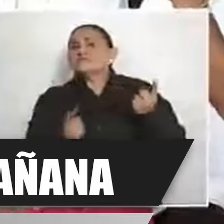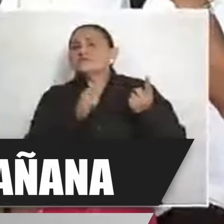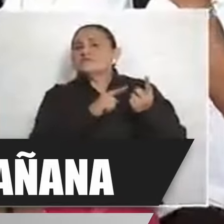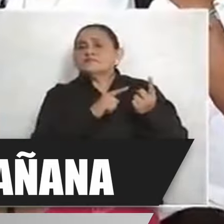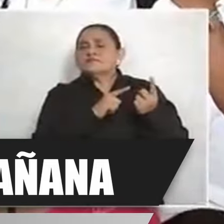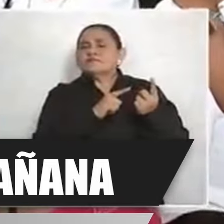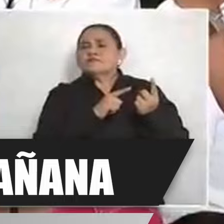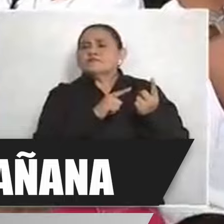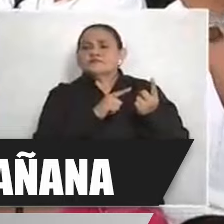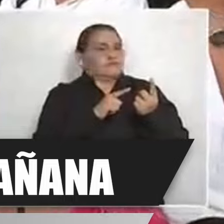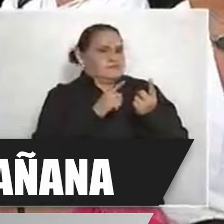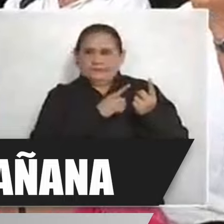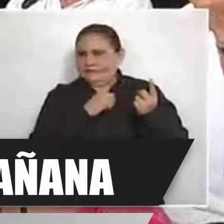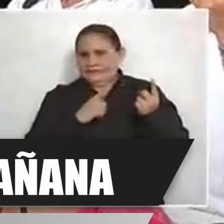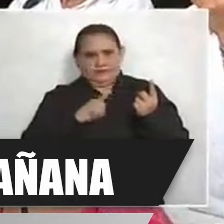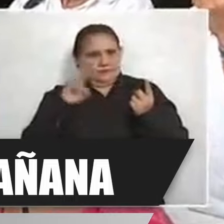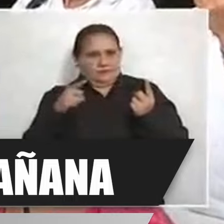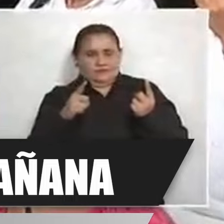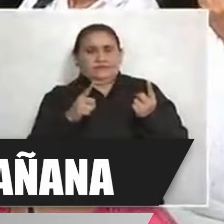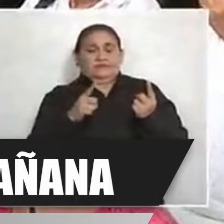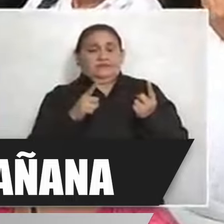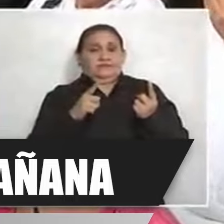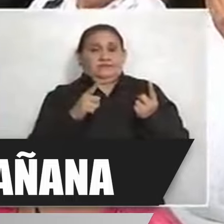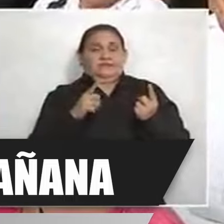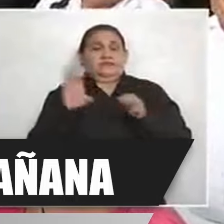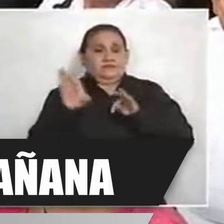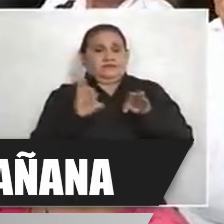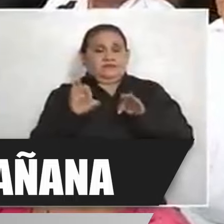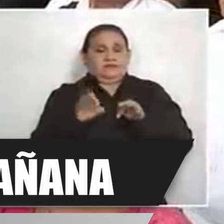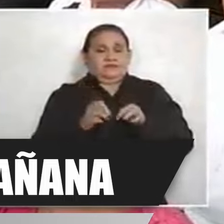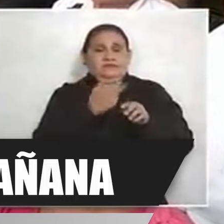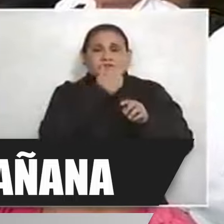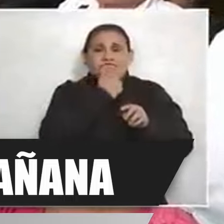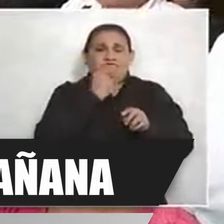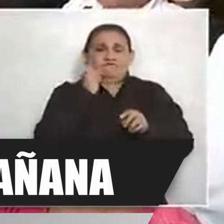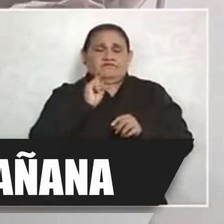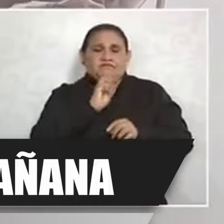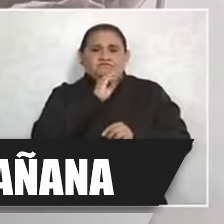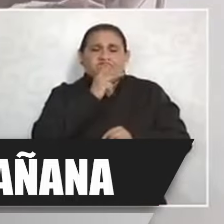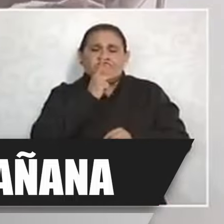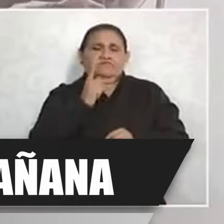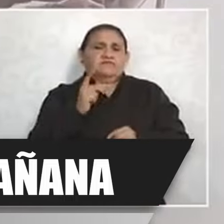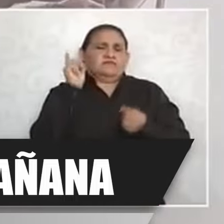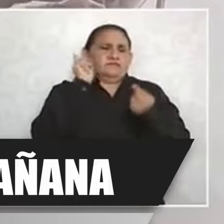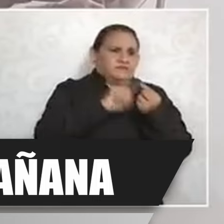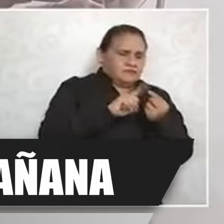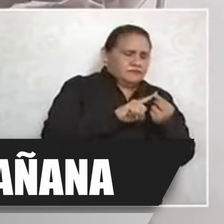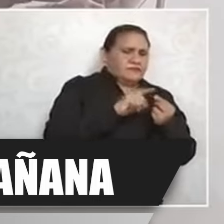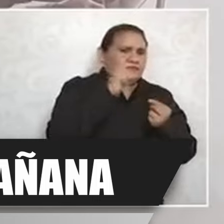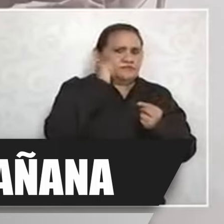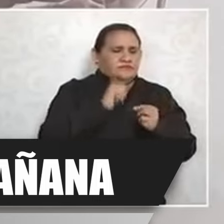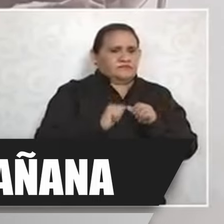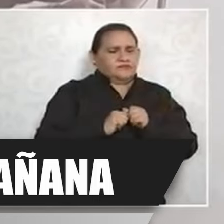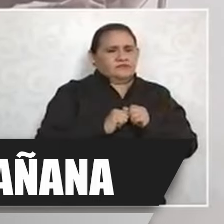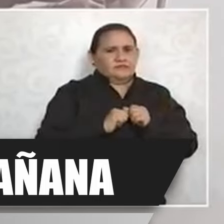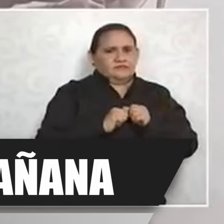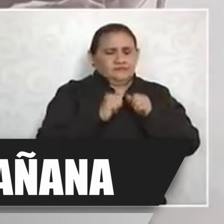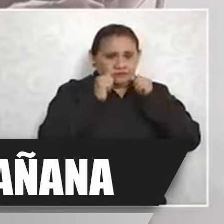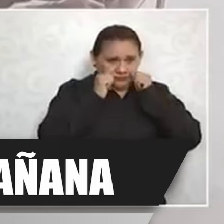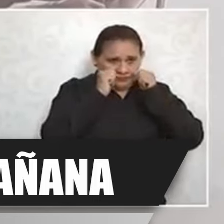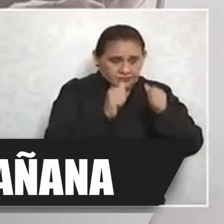Aunque no debería ser así, ¿eh? Deberíamos compartir el trabajo. ¿Quiénes somos las que siempre atendemos a la casa? Que